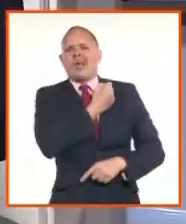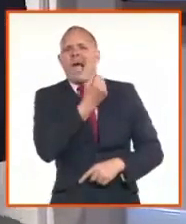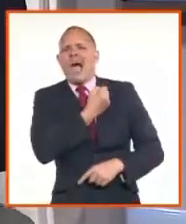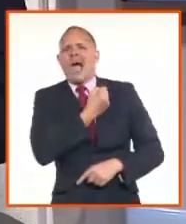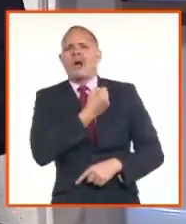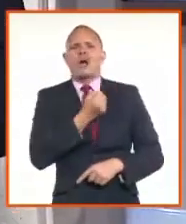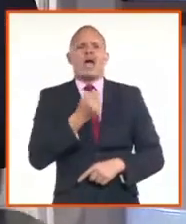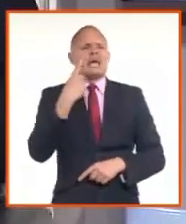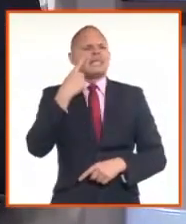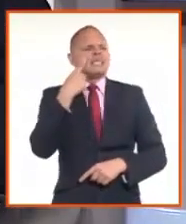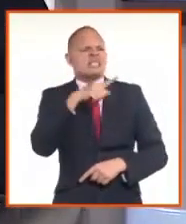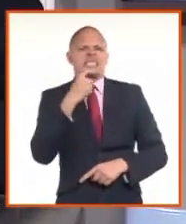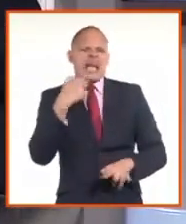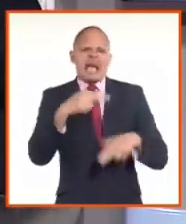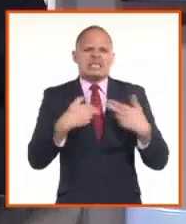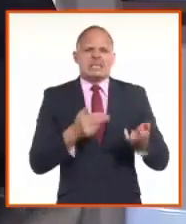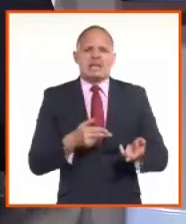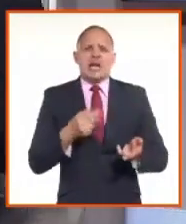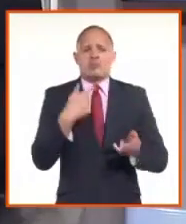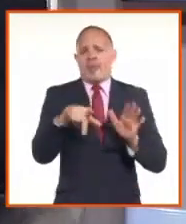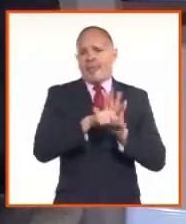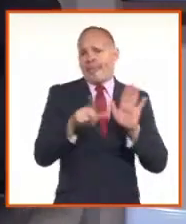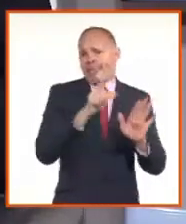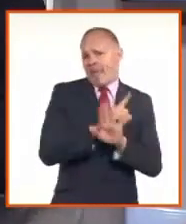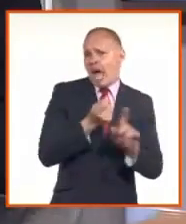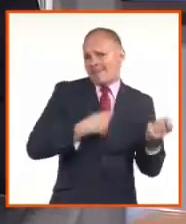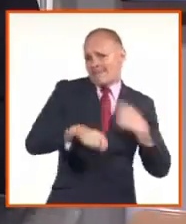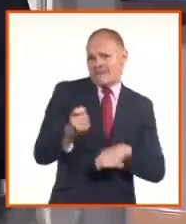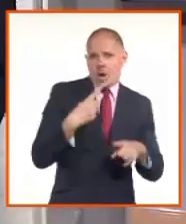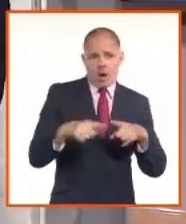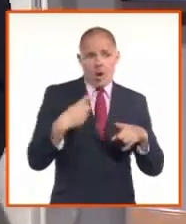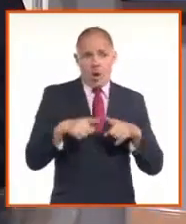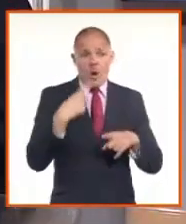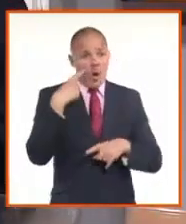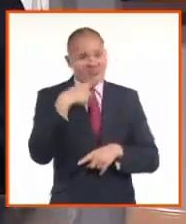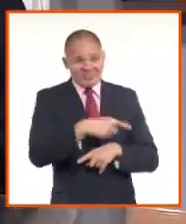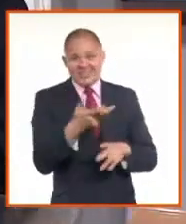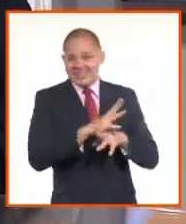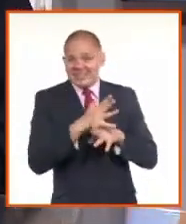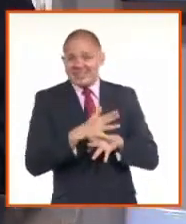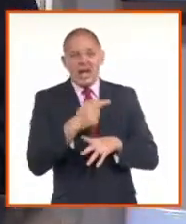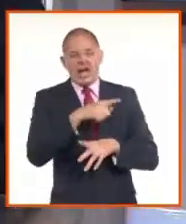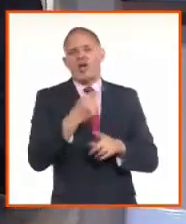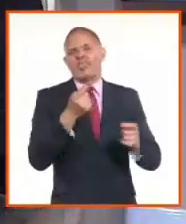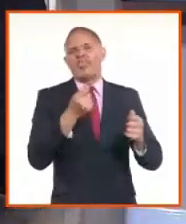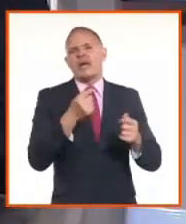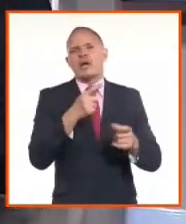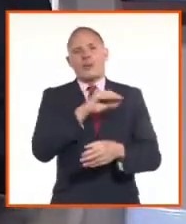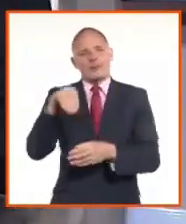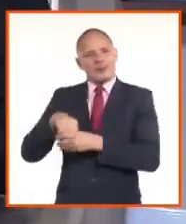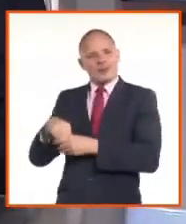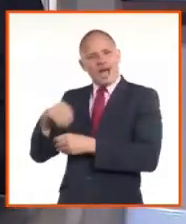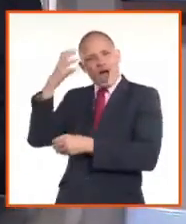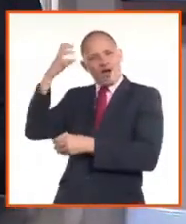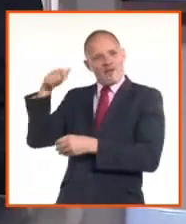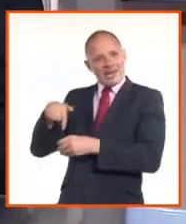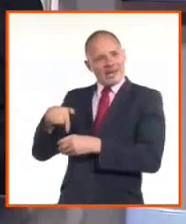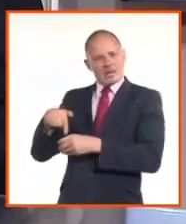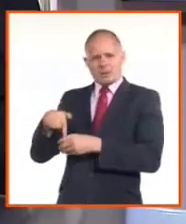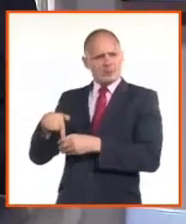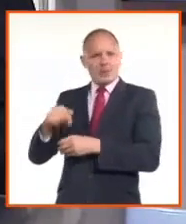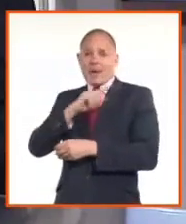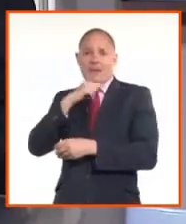dinero que se queda en circulación en el lugar inadecuado donde no podía estar presionando sobre que sólo lo afecta entonces esto